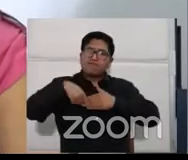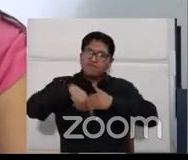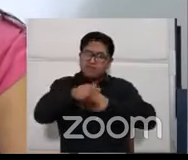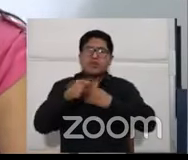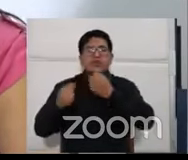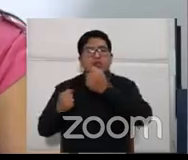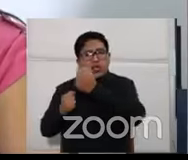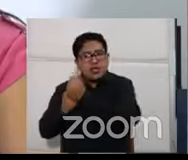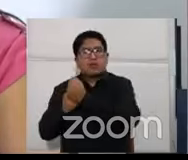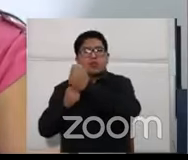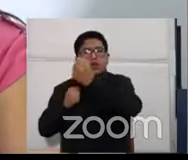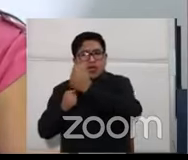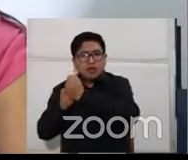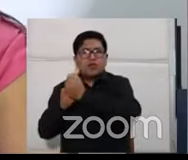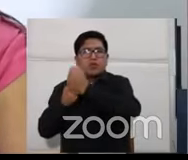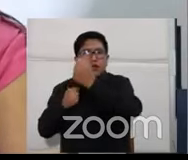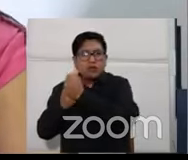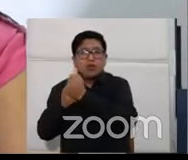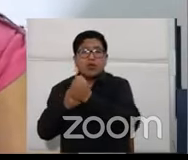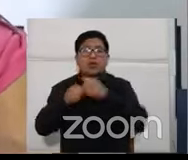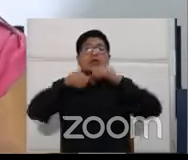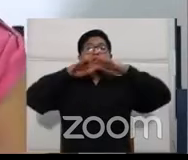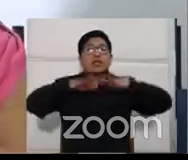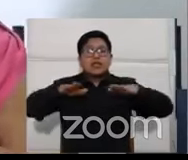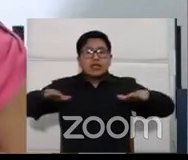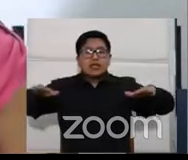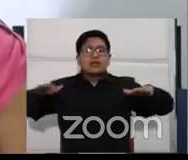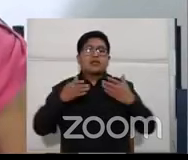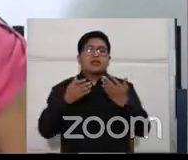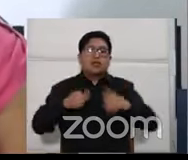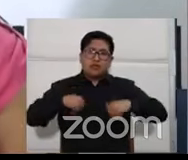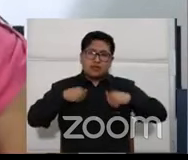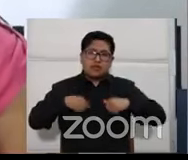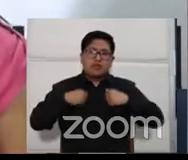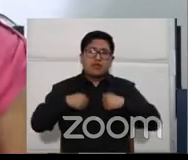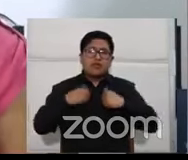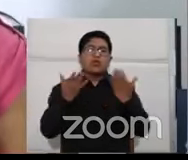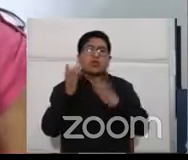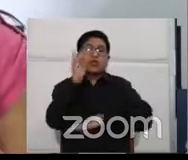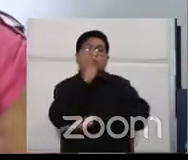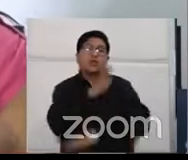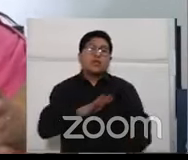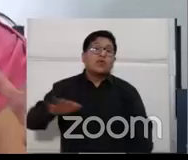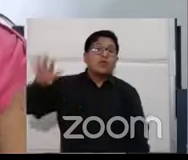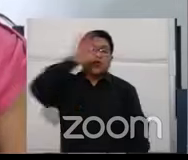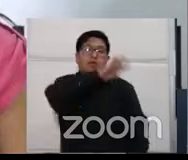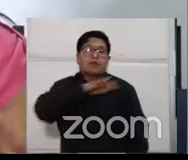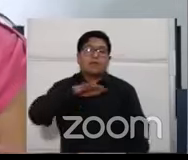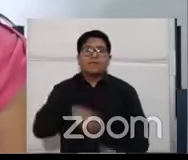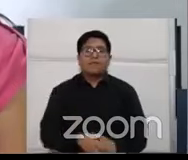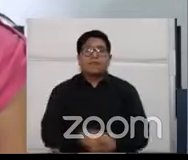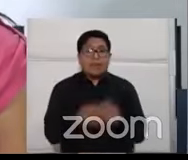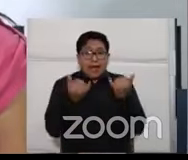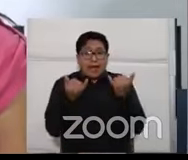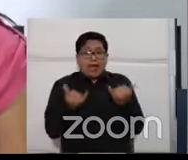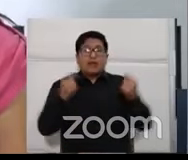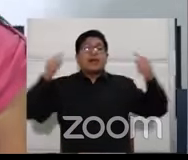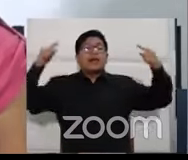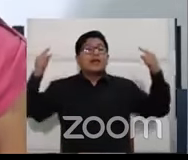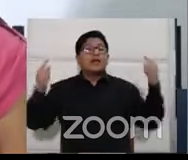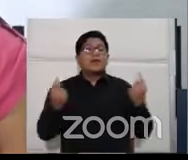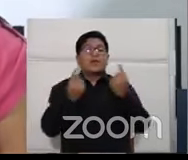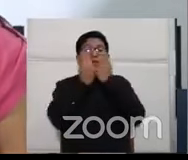la organización de las niñas niños adolescentes trabajadores en nuestro país yo les encuentro resulta el primer